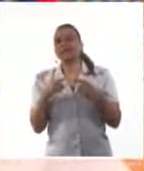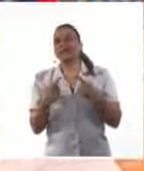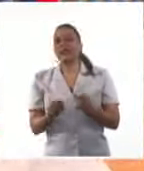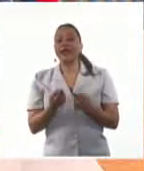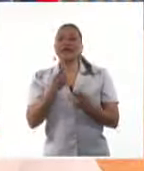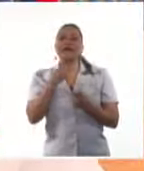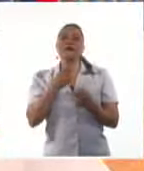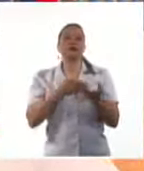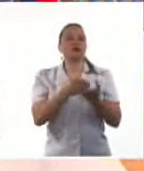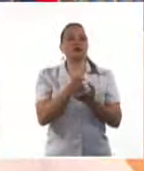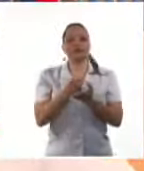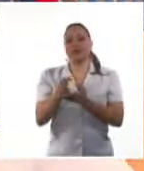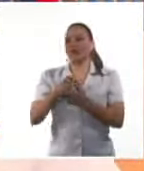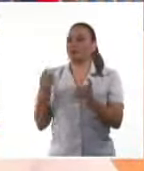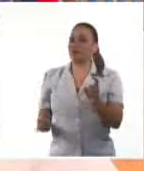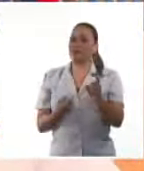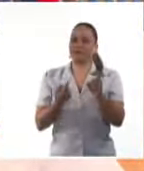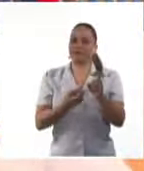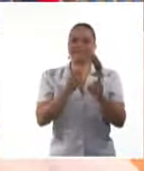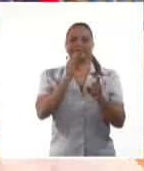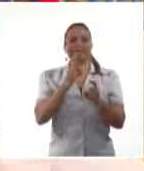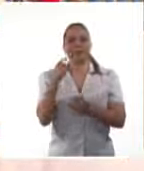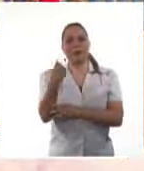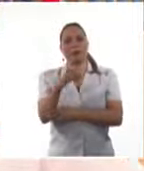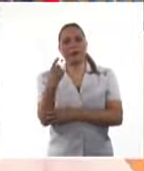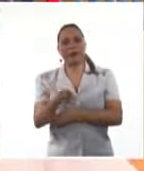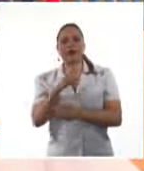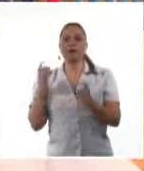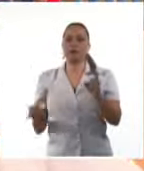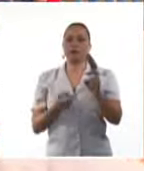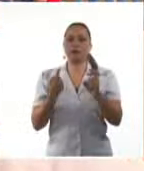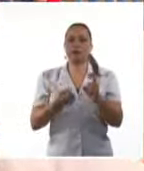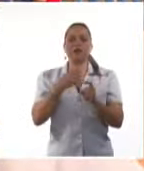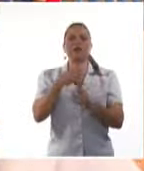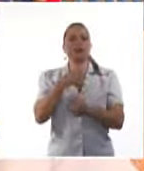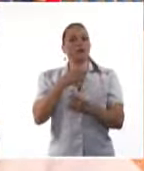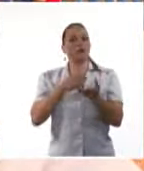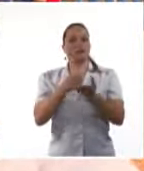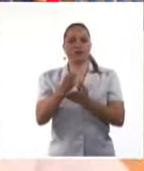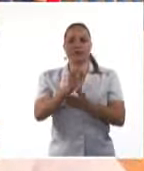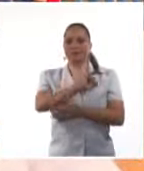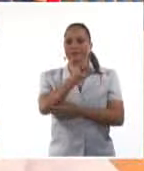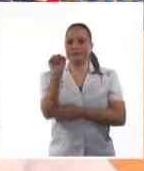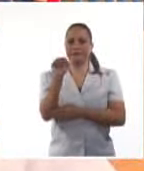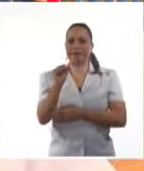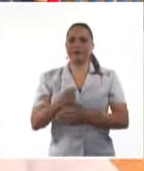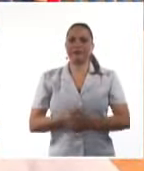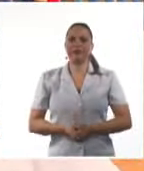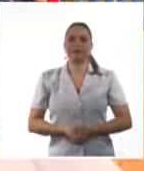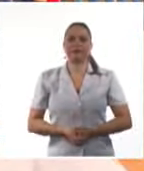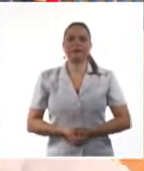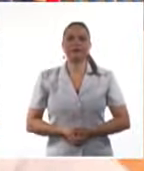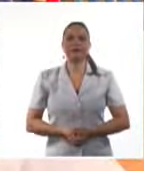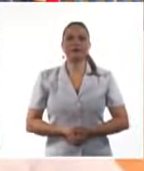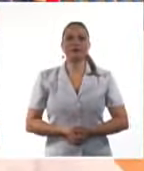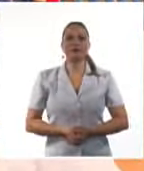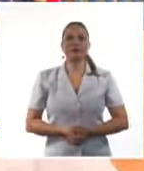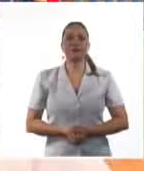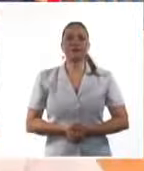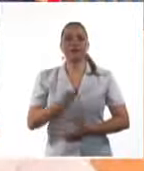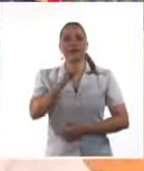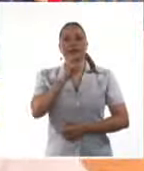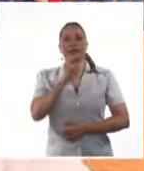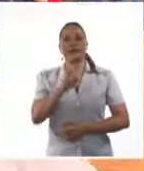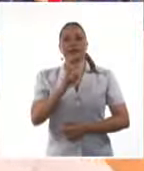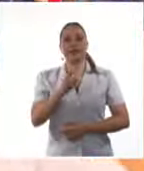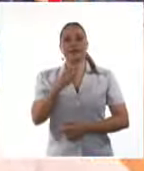estemos respirando, nosotros siempre hemos dicho eso, estamos peleando, tenemos vida, hay que seguir adelante. Es difícil, pero no imposible,